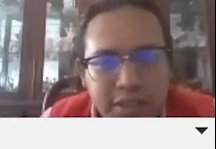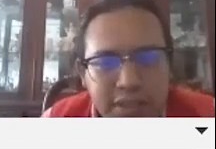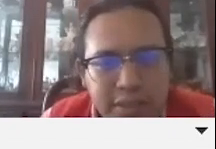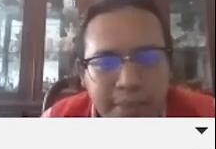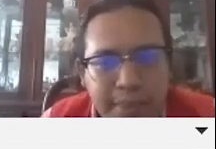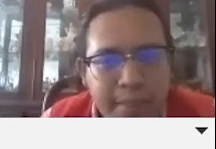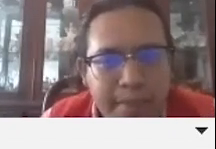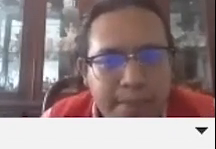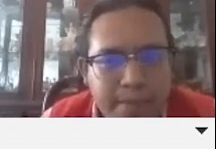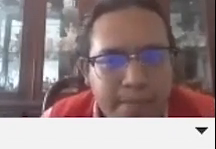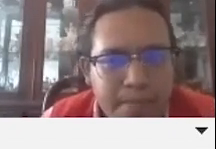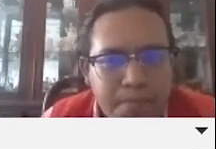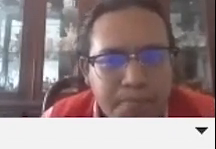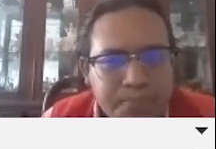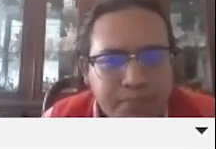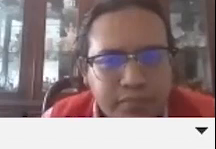operaciones,